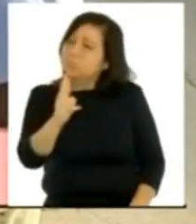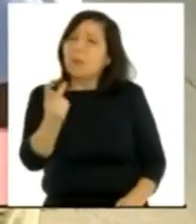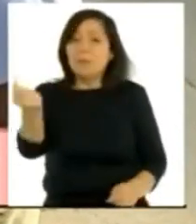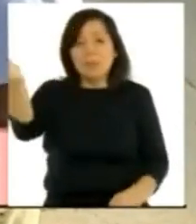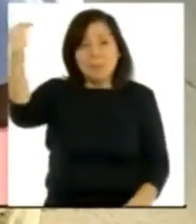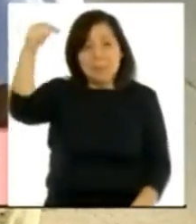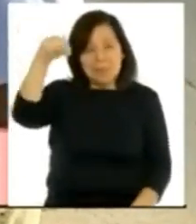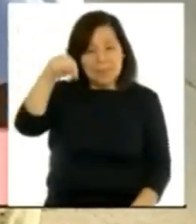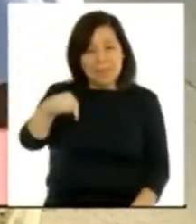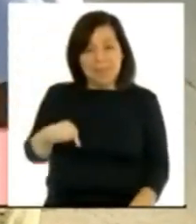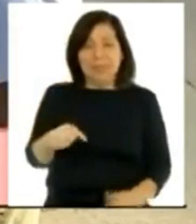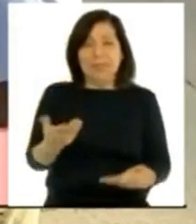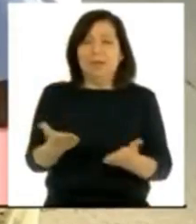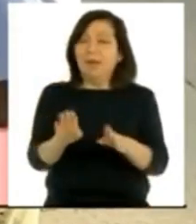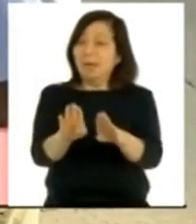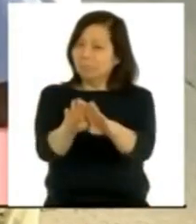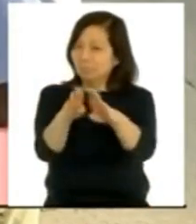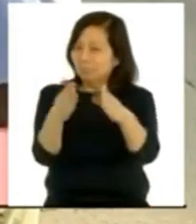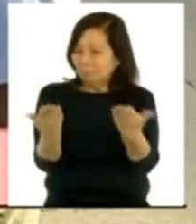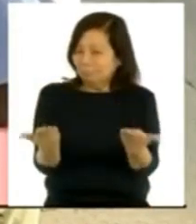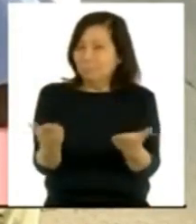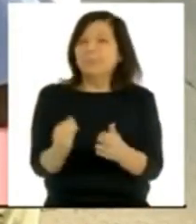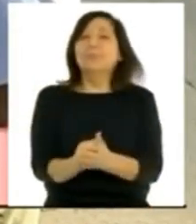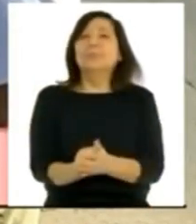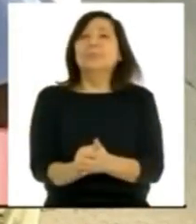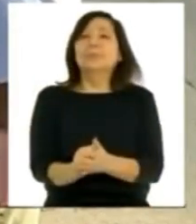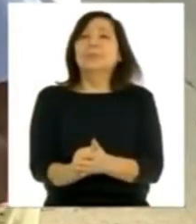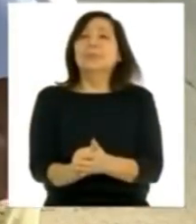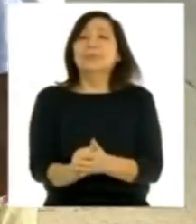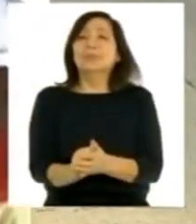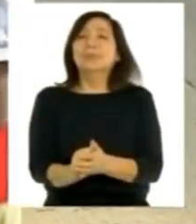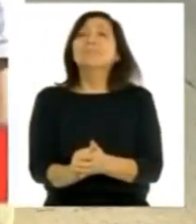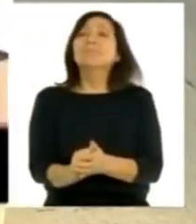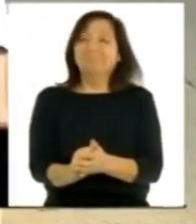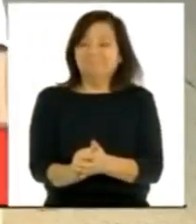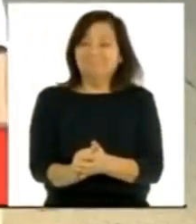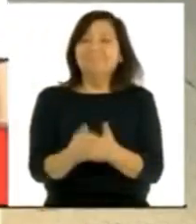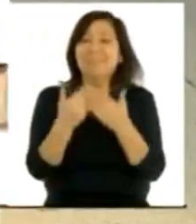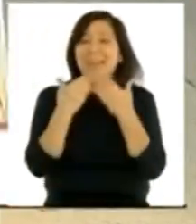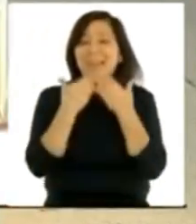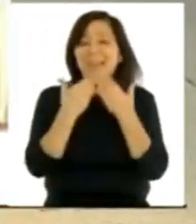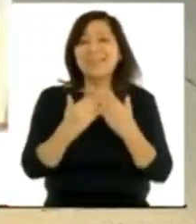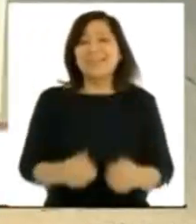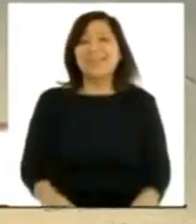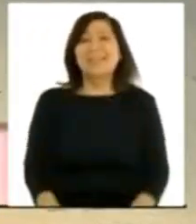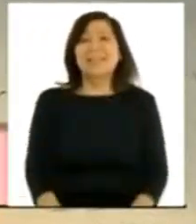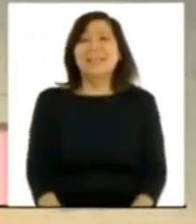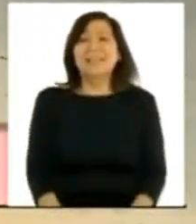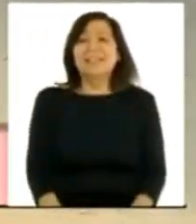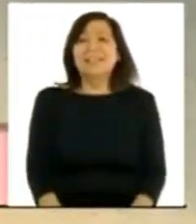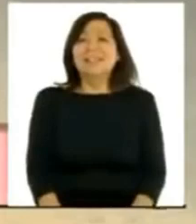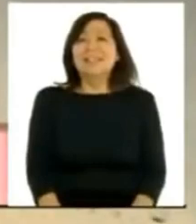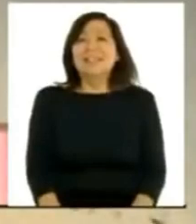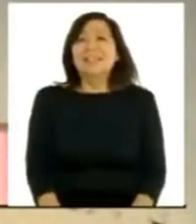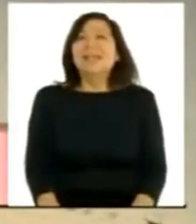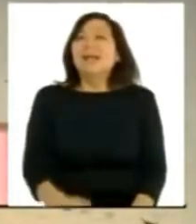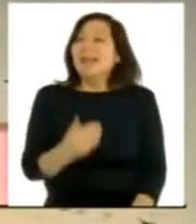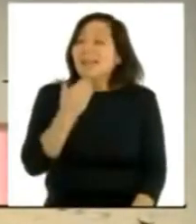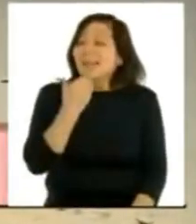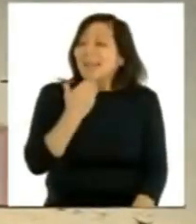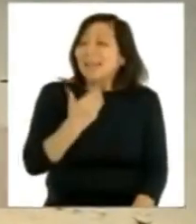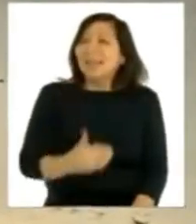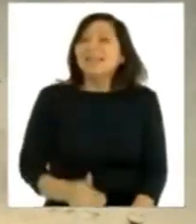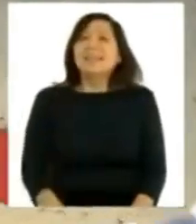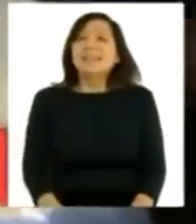venir a aperturar. Y bueno, nada. Bien, gracias. Eliana, muchísimas